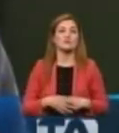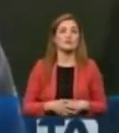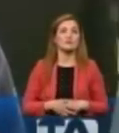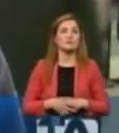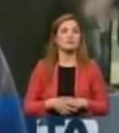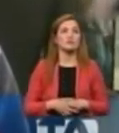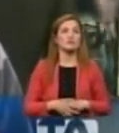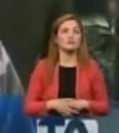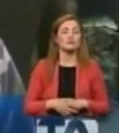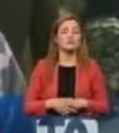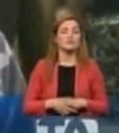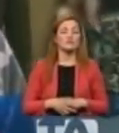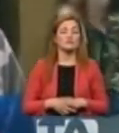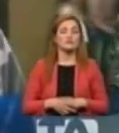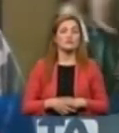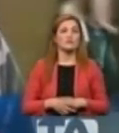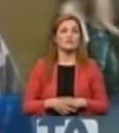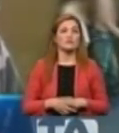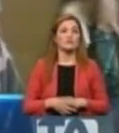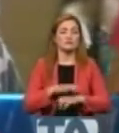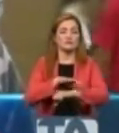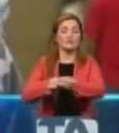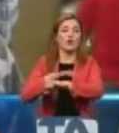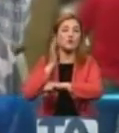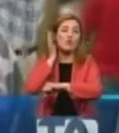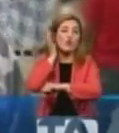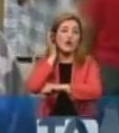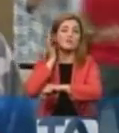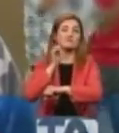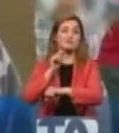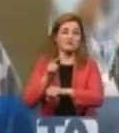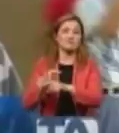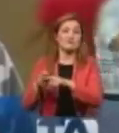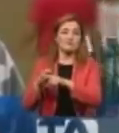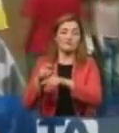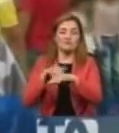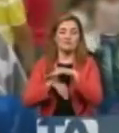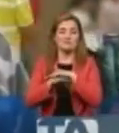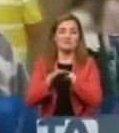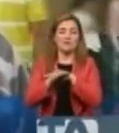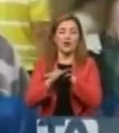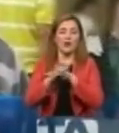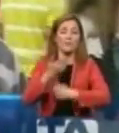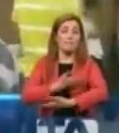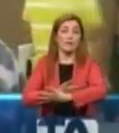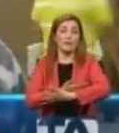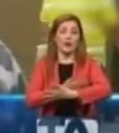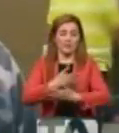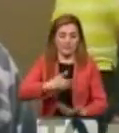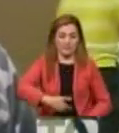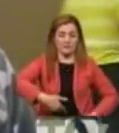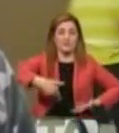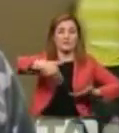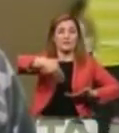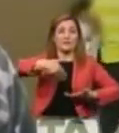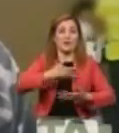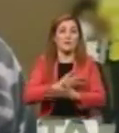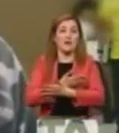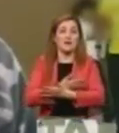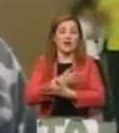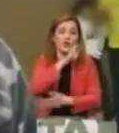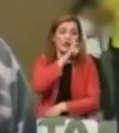hemos podido detener a varias ciudadanas ingresando en los pañales de los menores, en sus partes íntimas, y esta